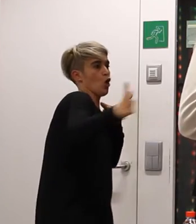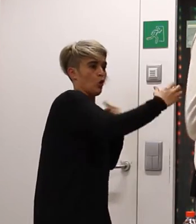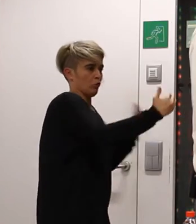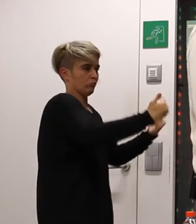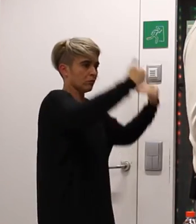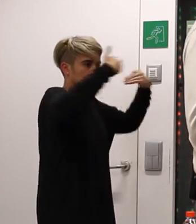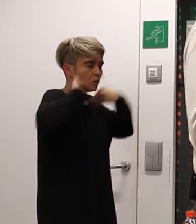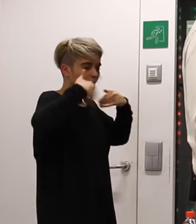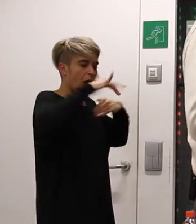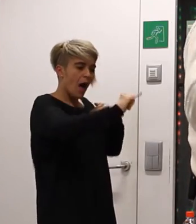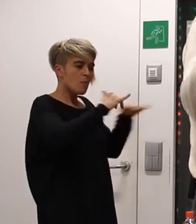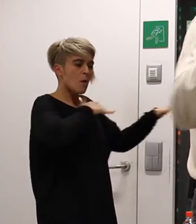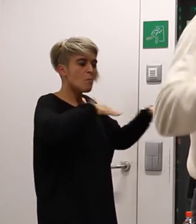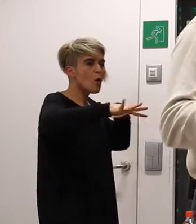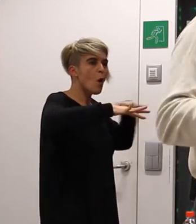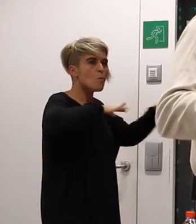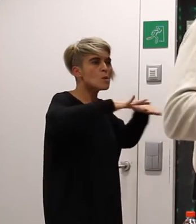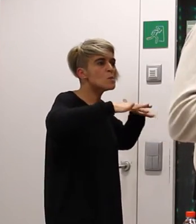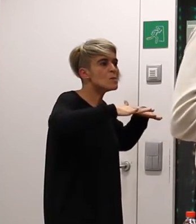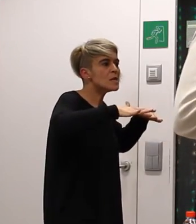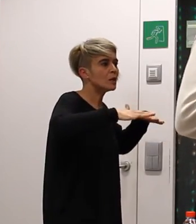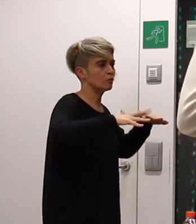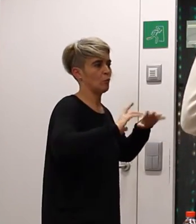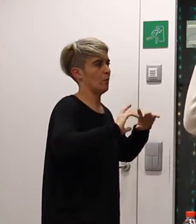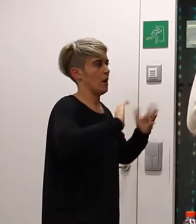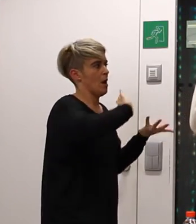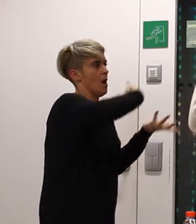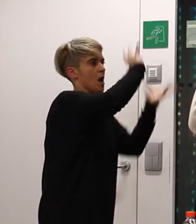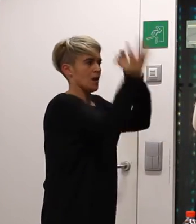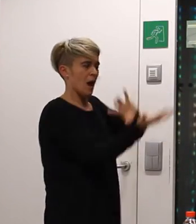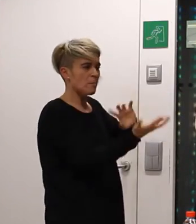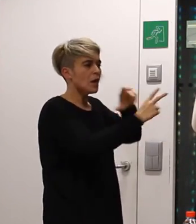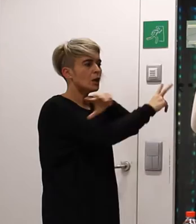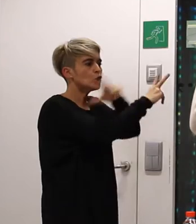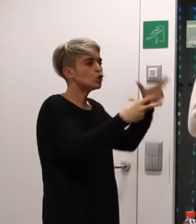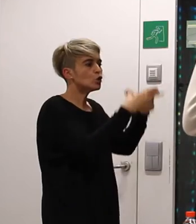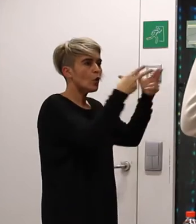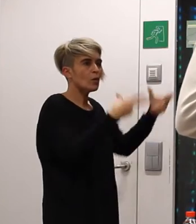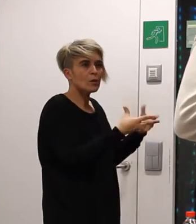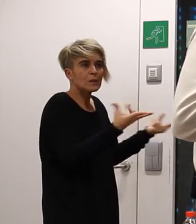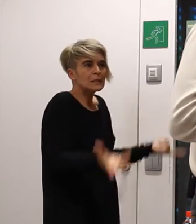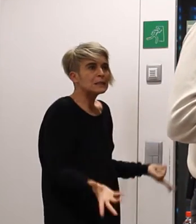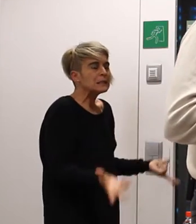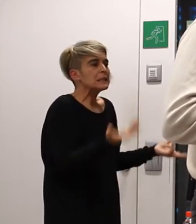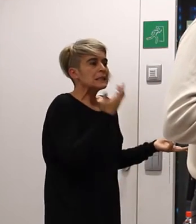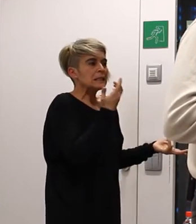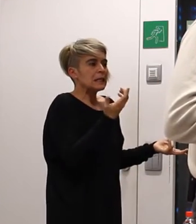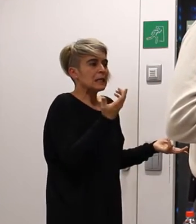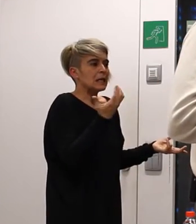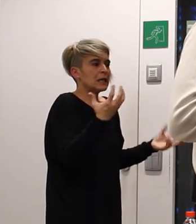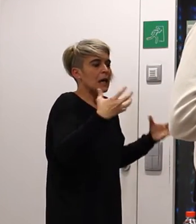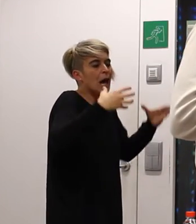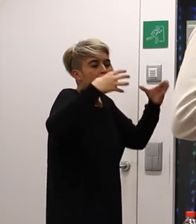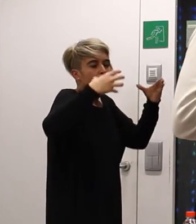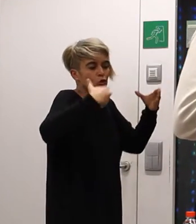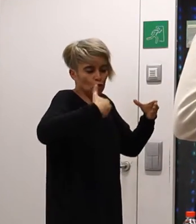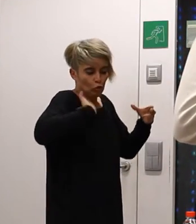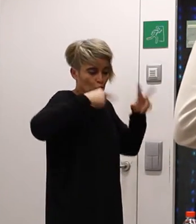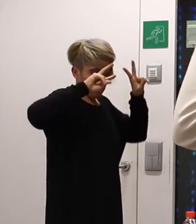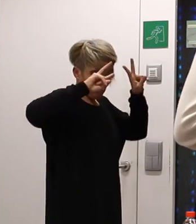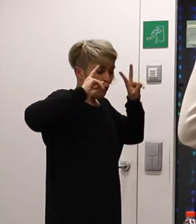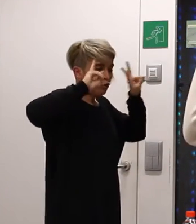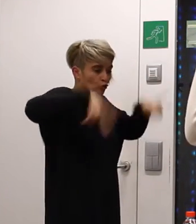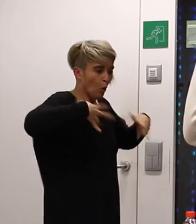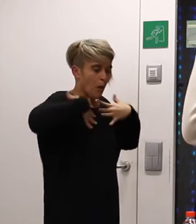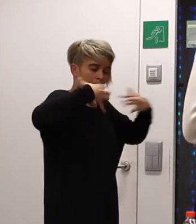toda mecha, aquí o en nuestro trabajo, en nuestra casa, donde sea, esto no va a cambiar. Entonces hay un grupo de gente que pensamos que claro que se puede